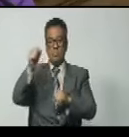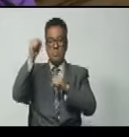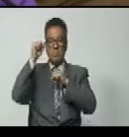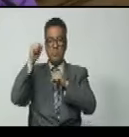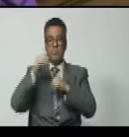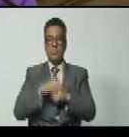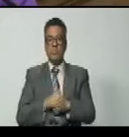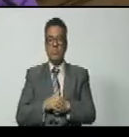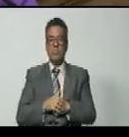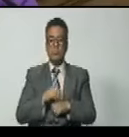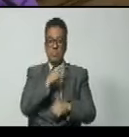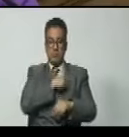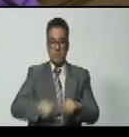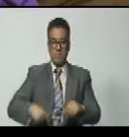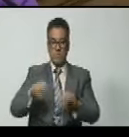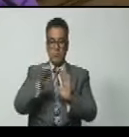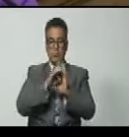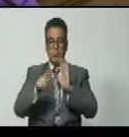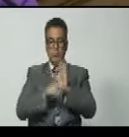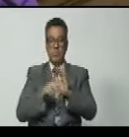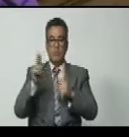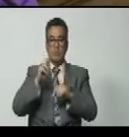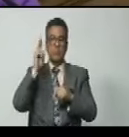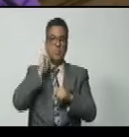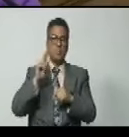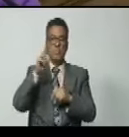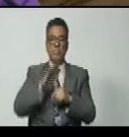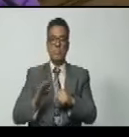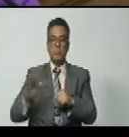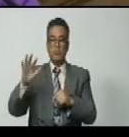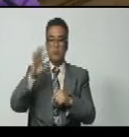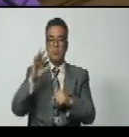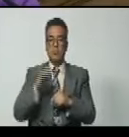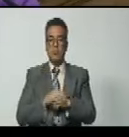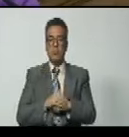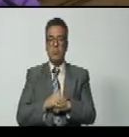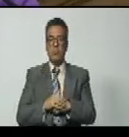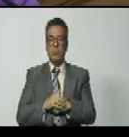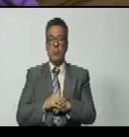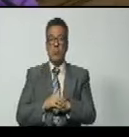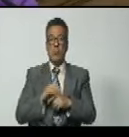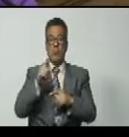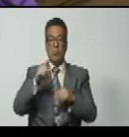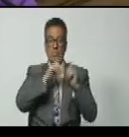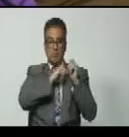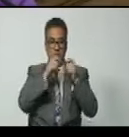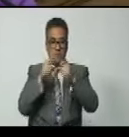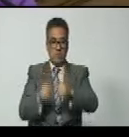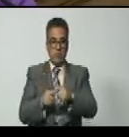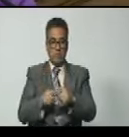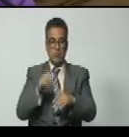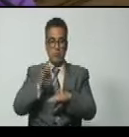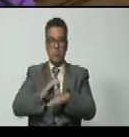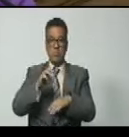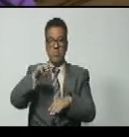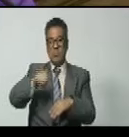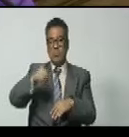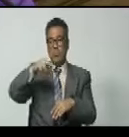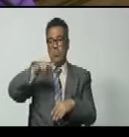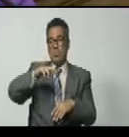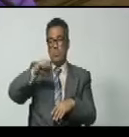Nicolás Maduro Moros, presidente constitucional de la República Bolivariana de Venezuela, para designar a la ciudadana